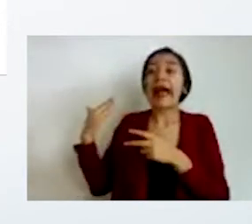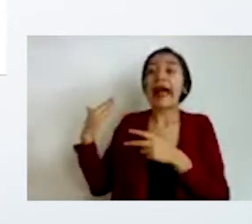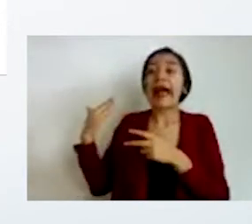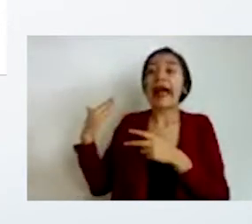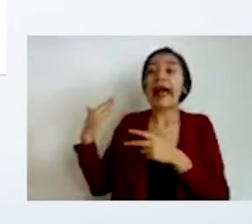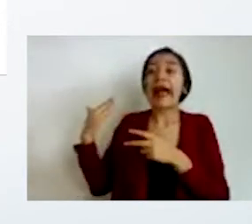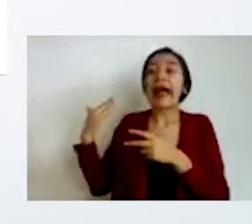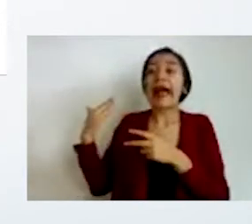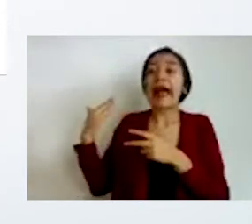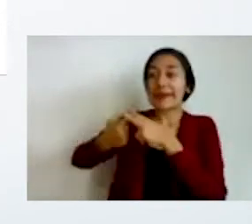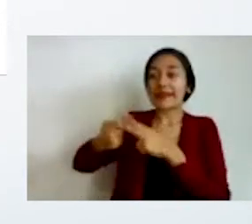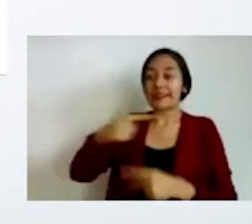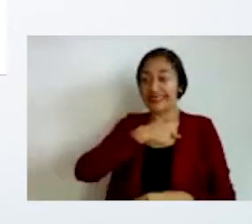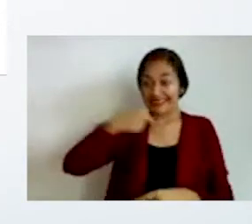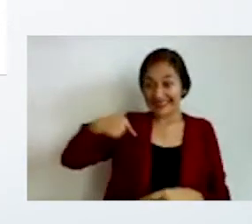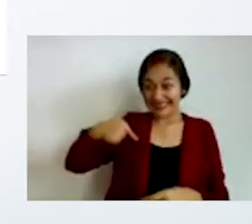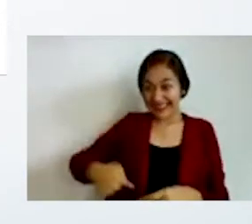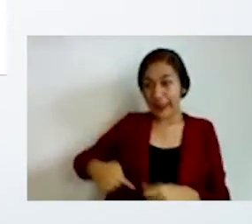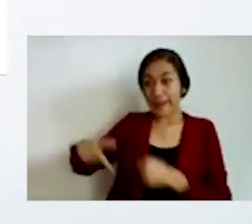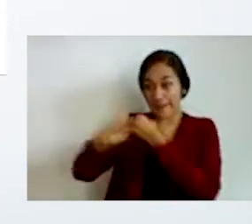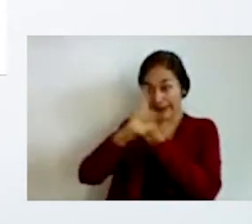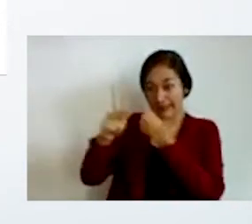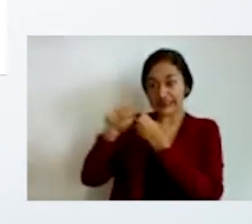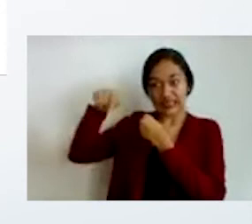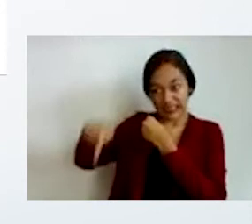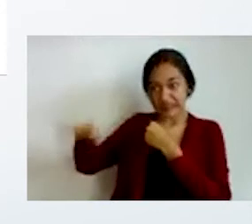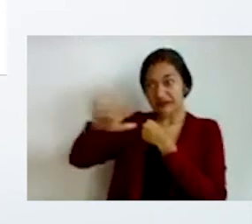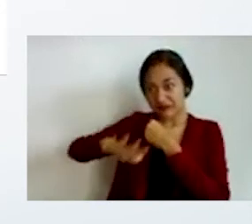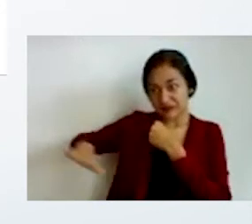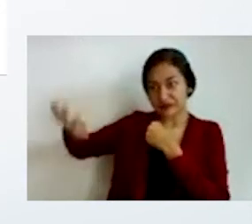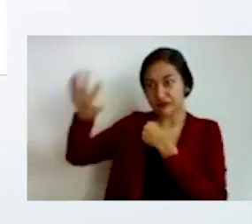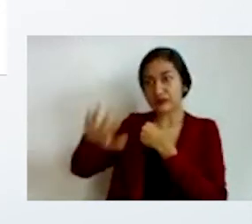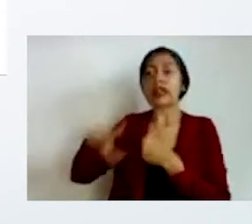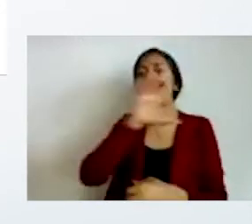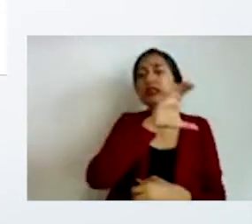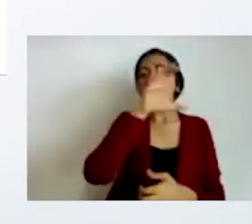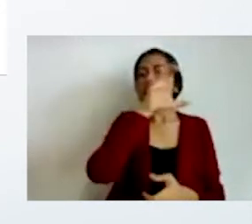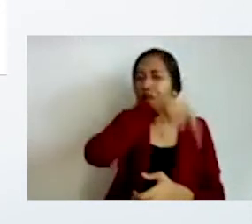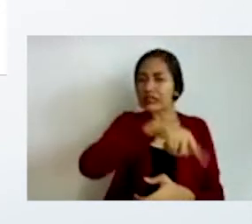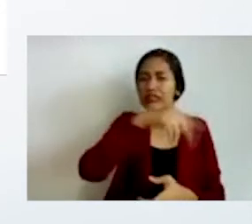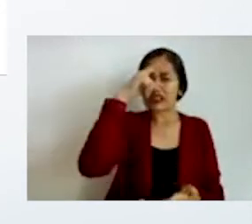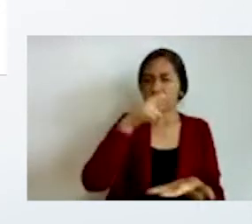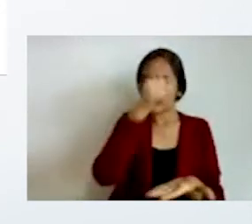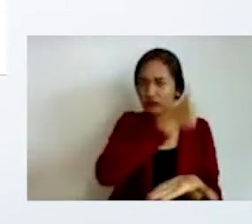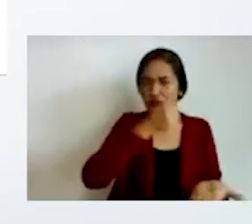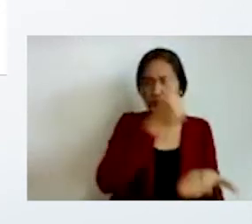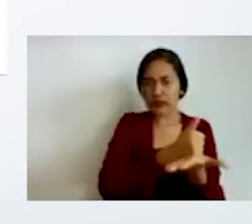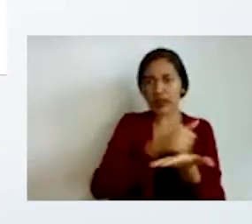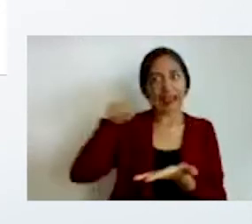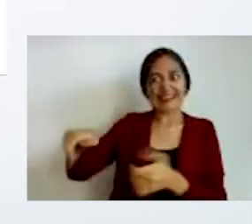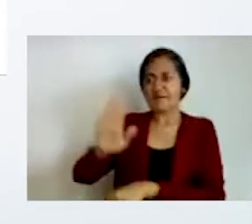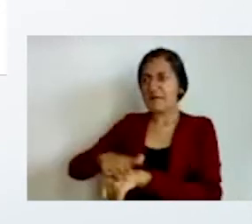ciudad más grande que el Distrito Federal, la ciudad de Wuhan. Allí se detectaron casos